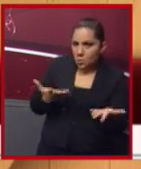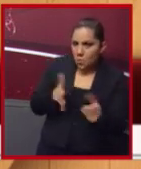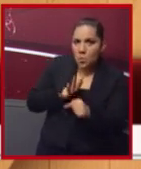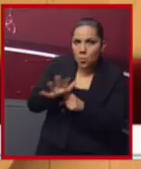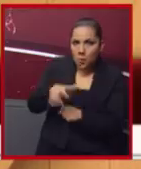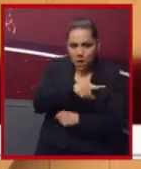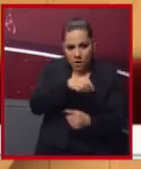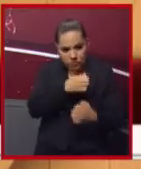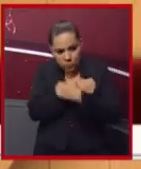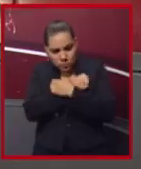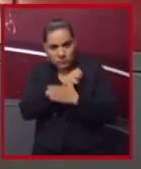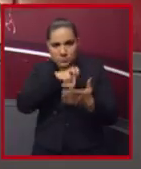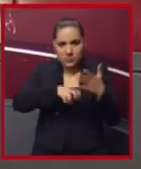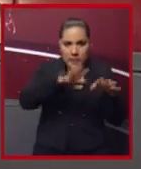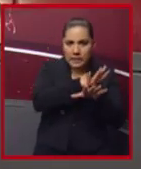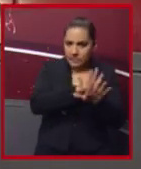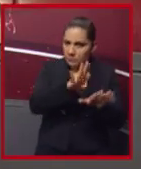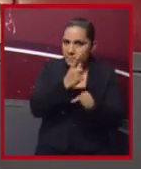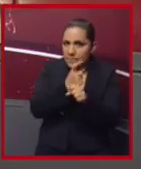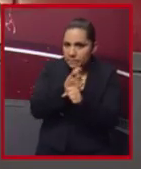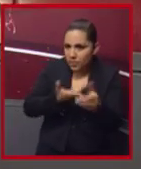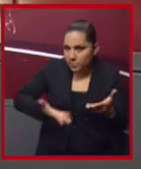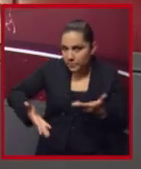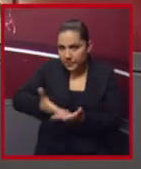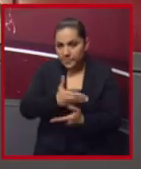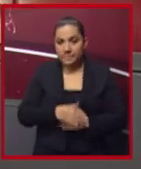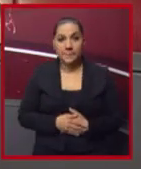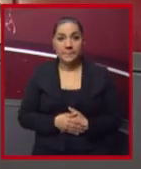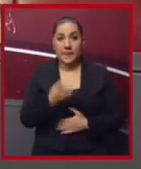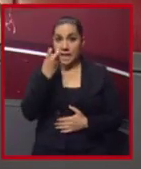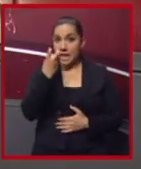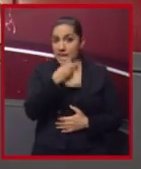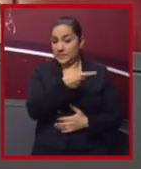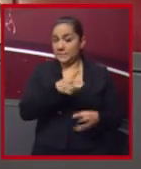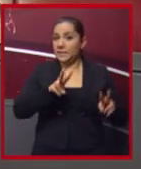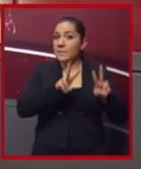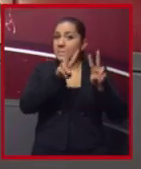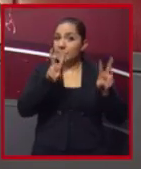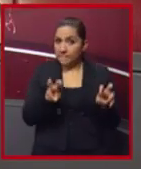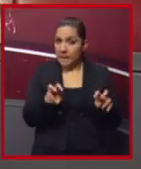educativa. Bueno, este es el primer gran tema, la reforma